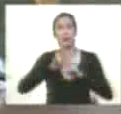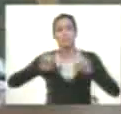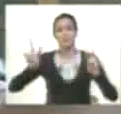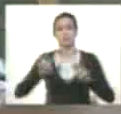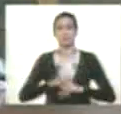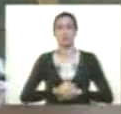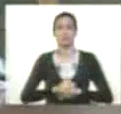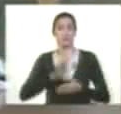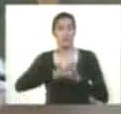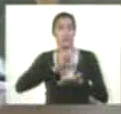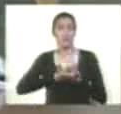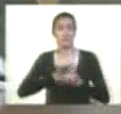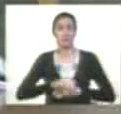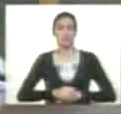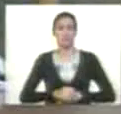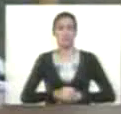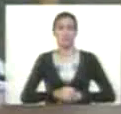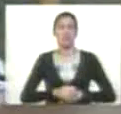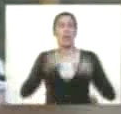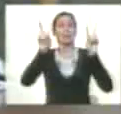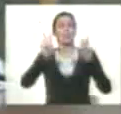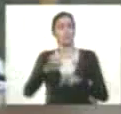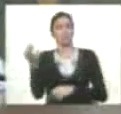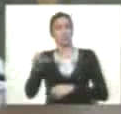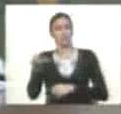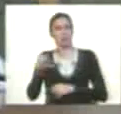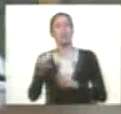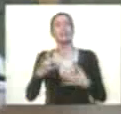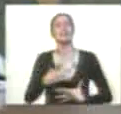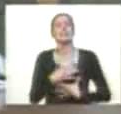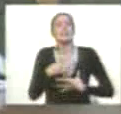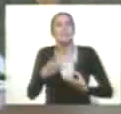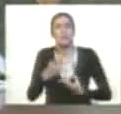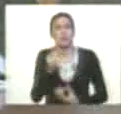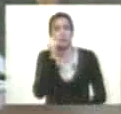problemas, los asuntos reales de los venezolanos.